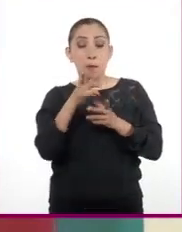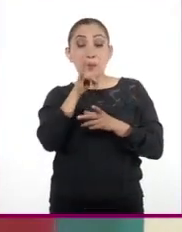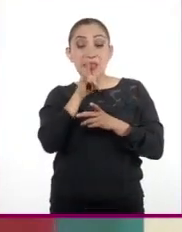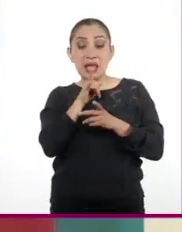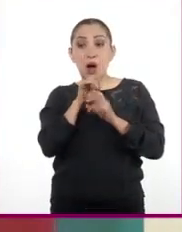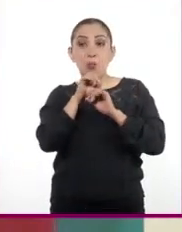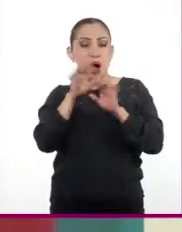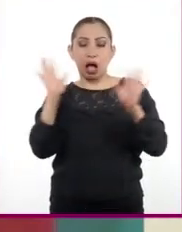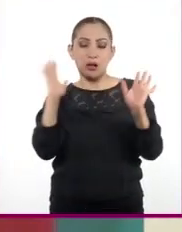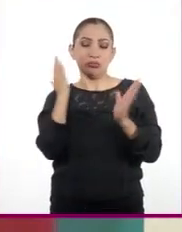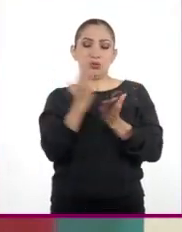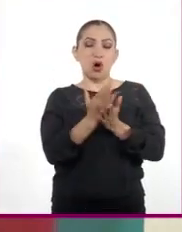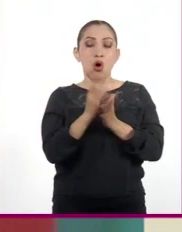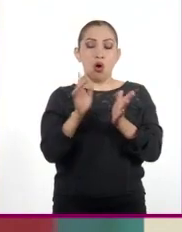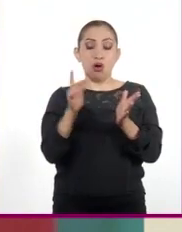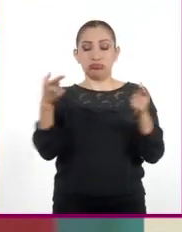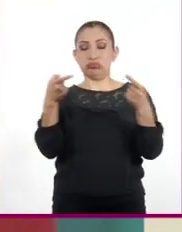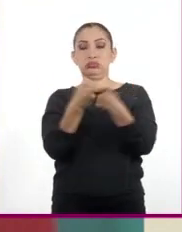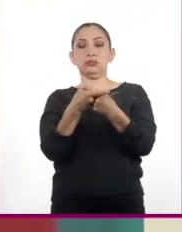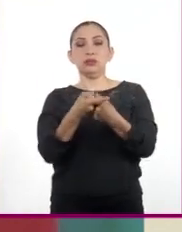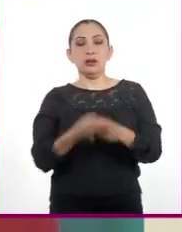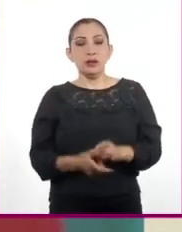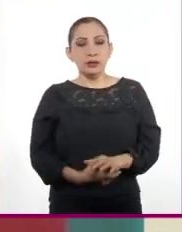falsa o distorsionada?